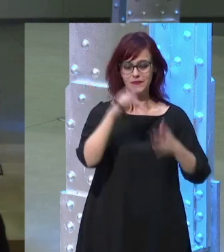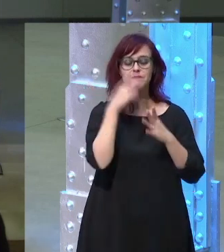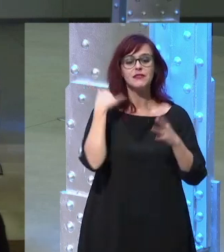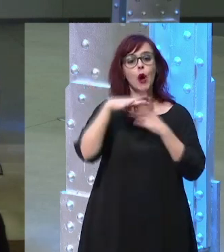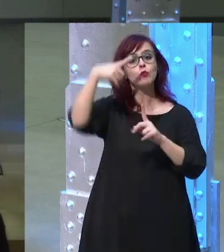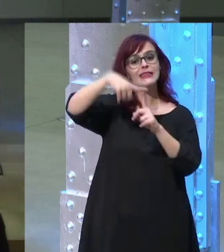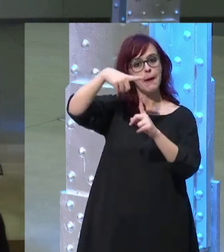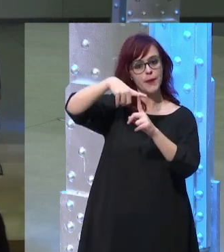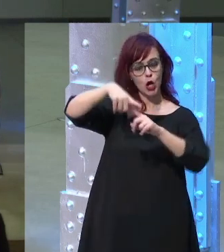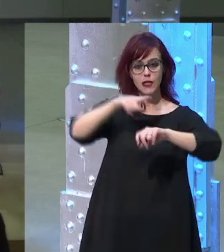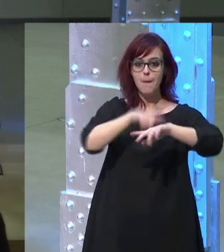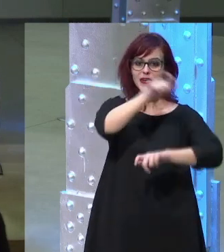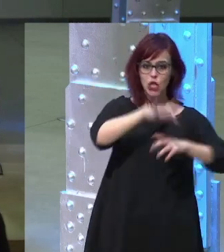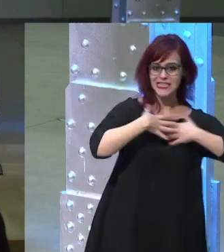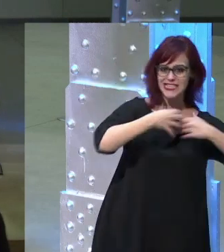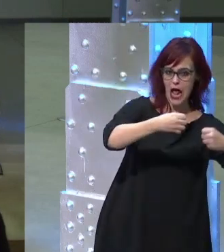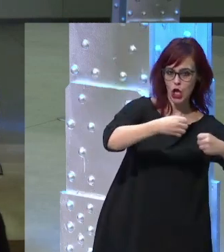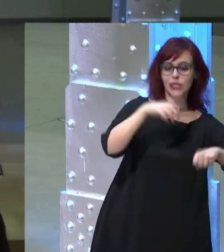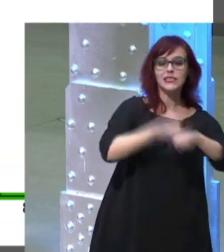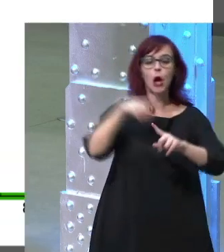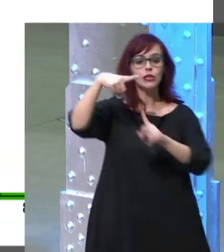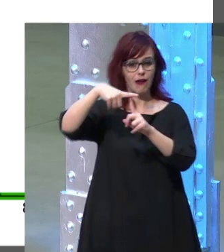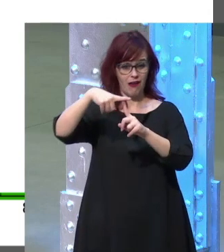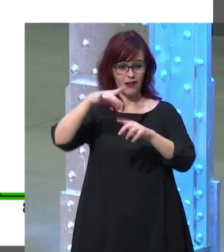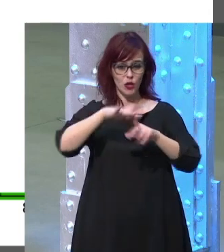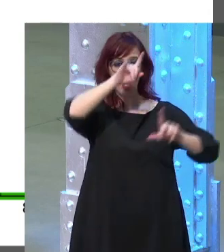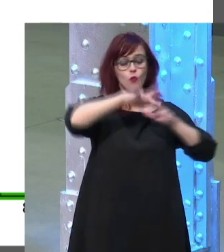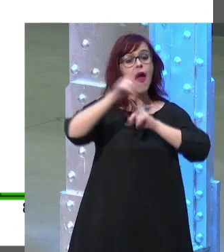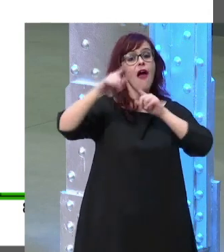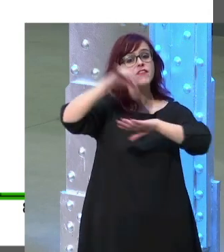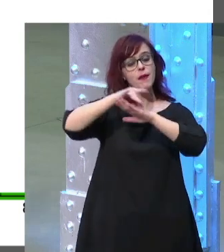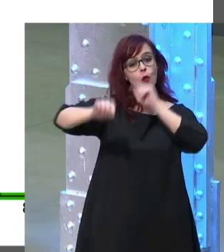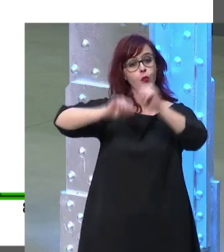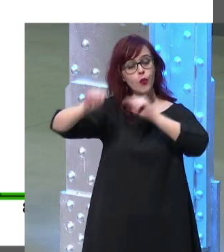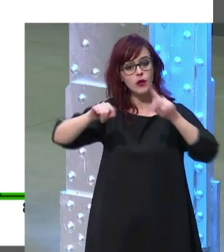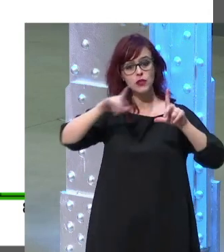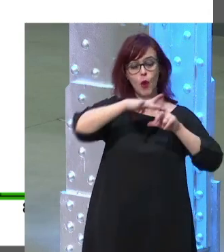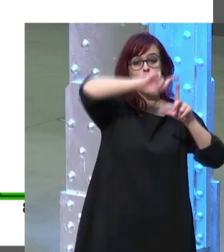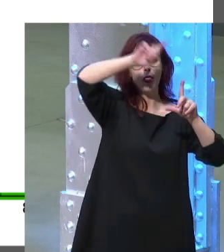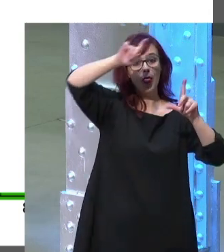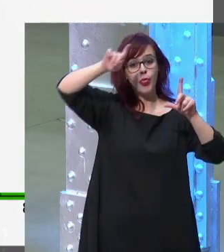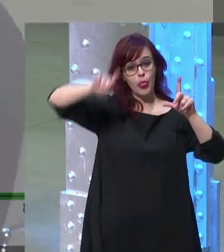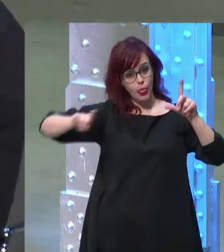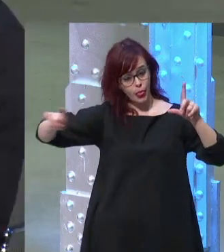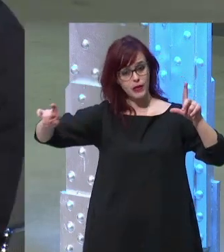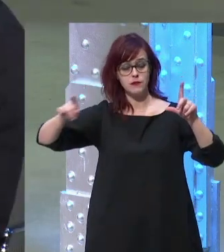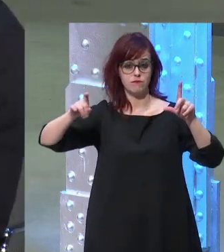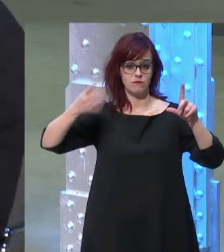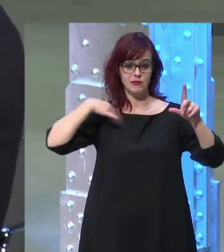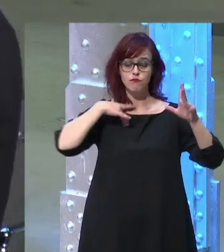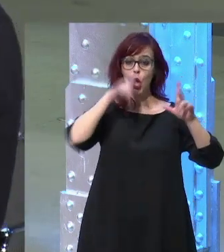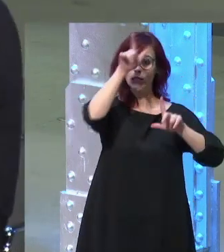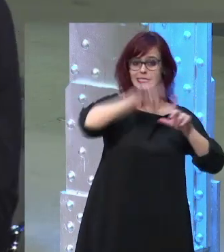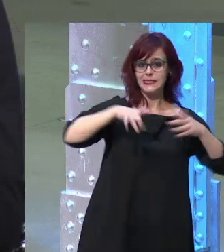T. Y ahora, de repente, surge una enfermedad que empieza a contagiarse. ¿Qué le pasa al número de sanos? Pues que cae.